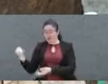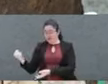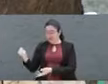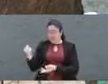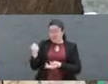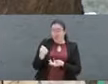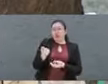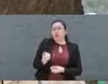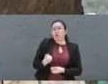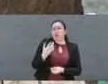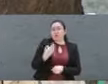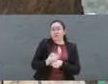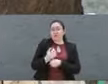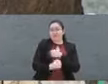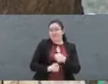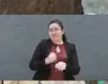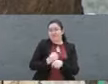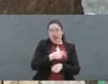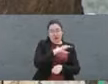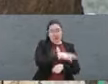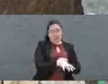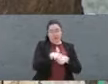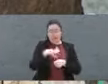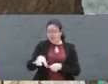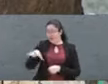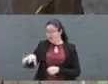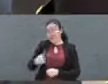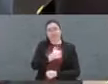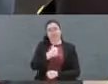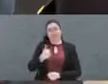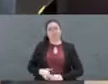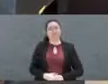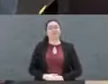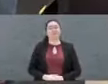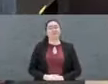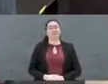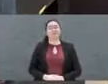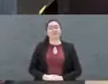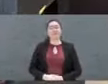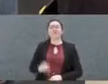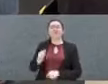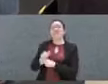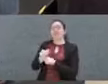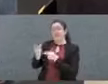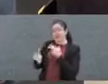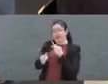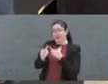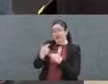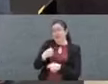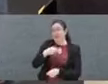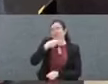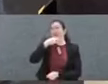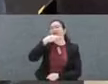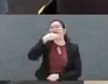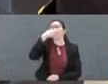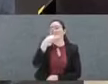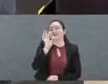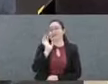en este año en cada uno de estos rubros. Quiero aprovechar la pregunta para informarles a todos.